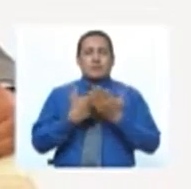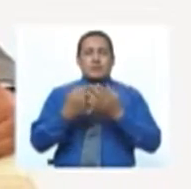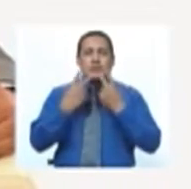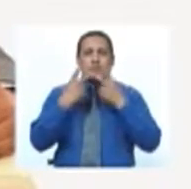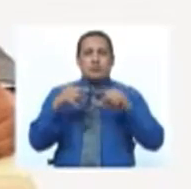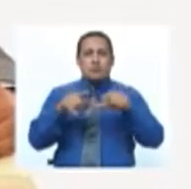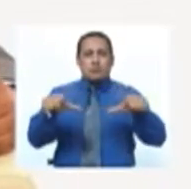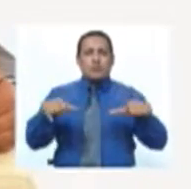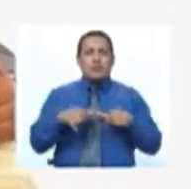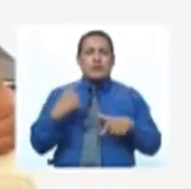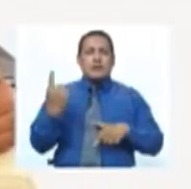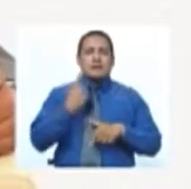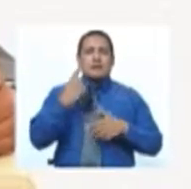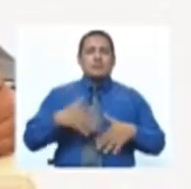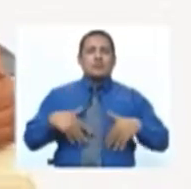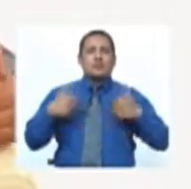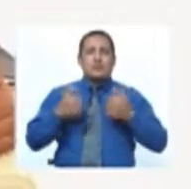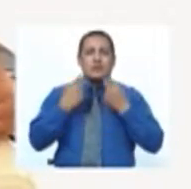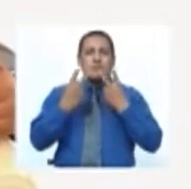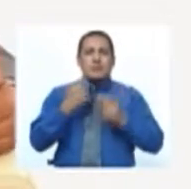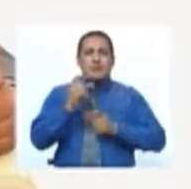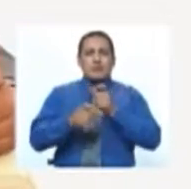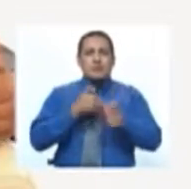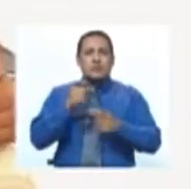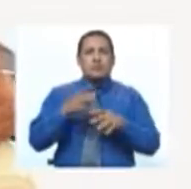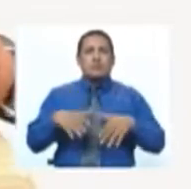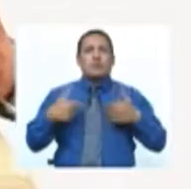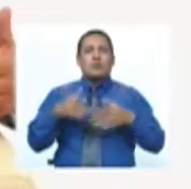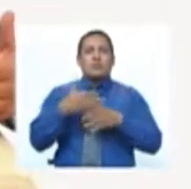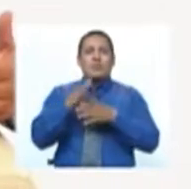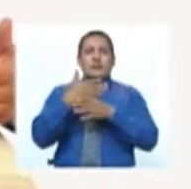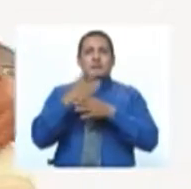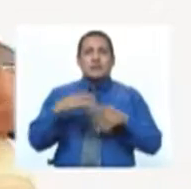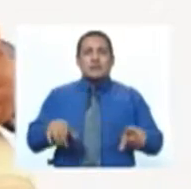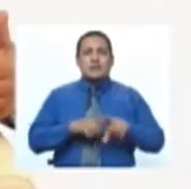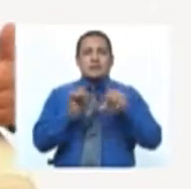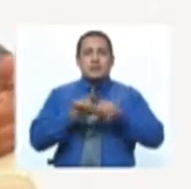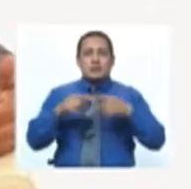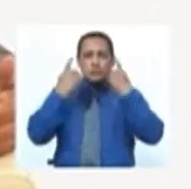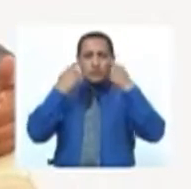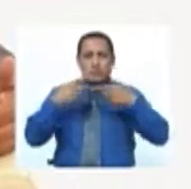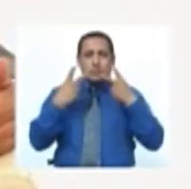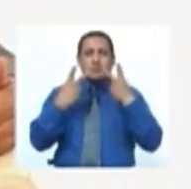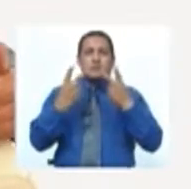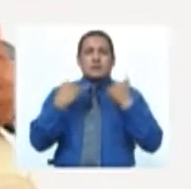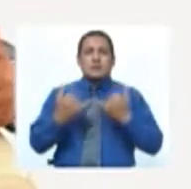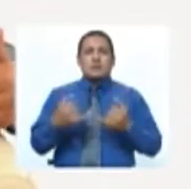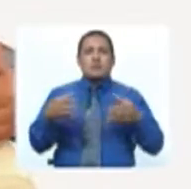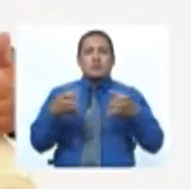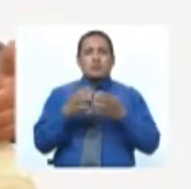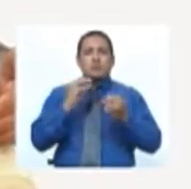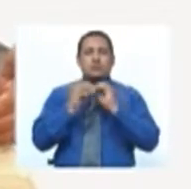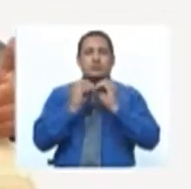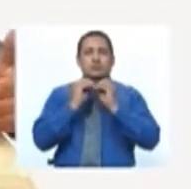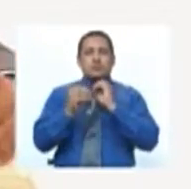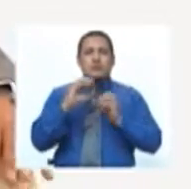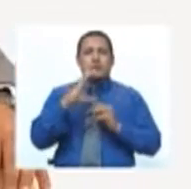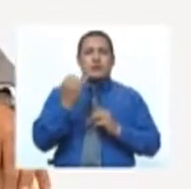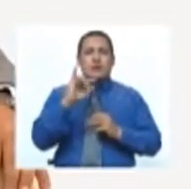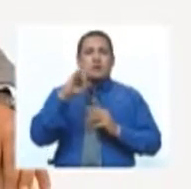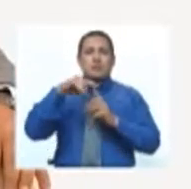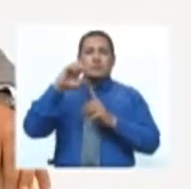bienes estatales la posibilidad de que los ciudadanos podamos participar en las decisiones y en los mecanismos de